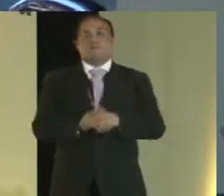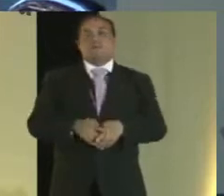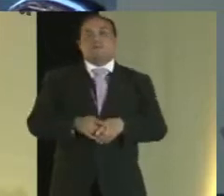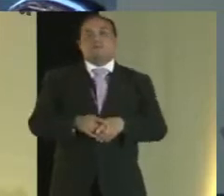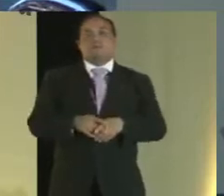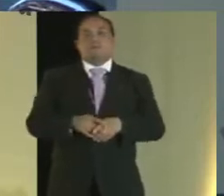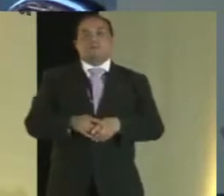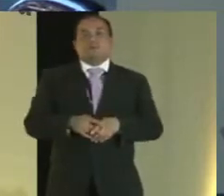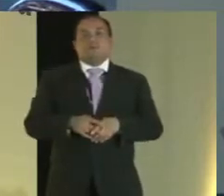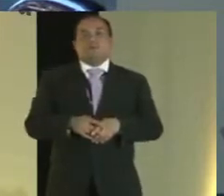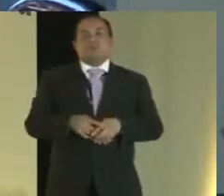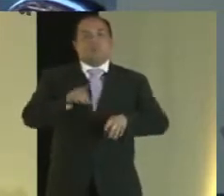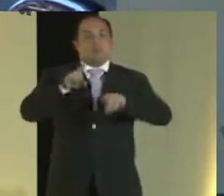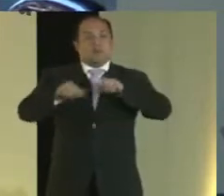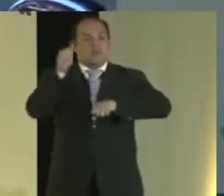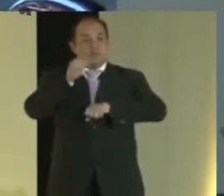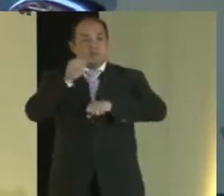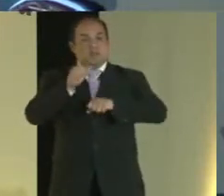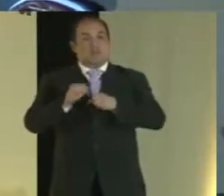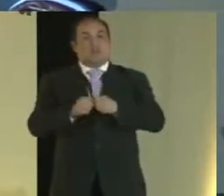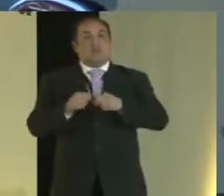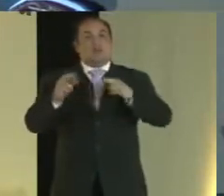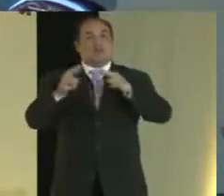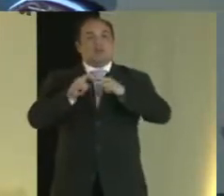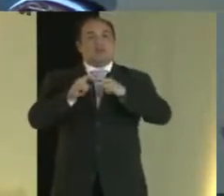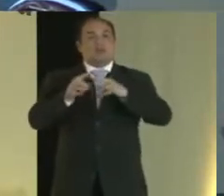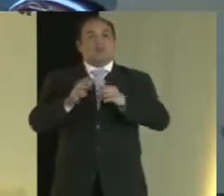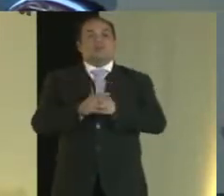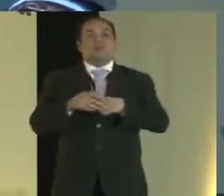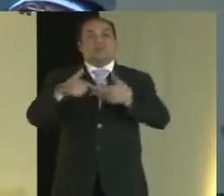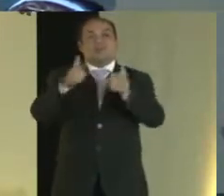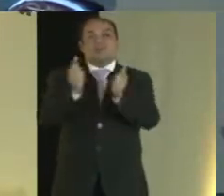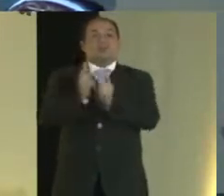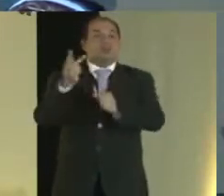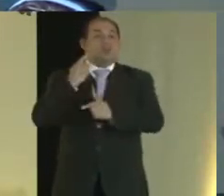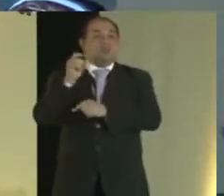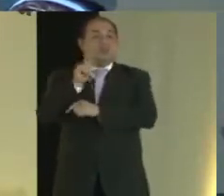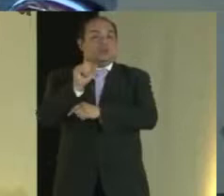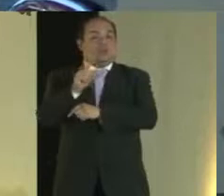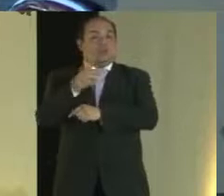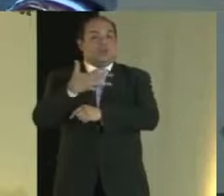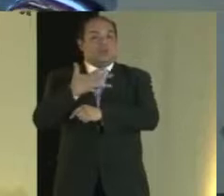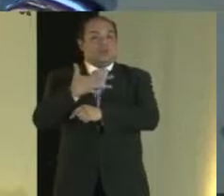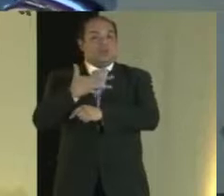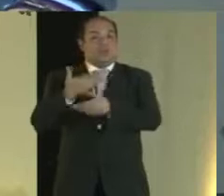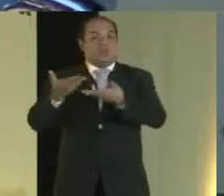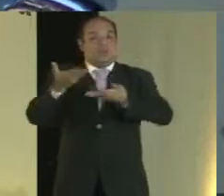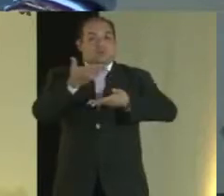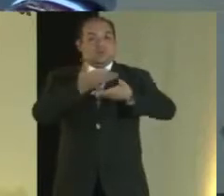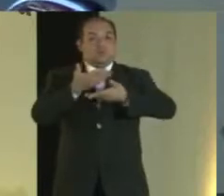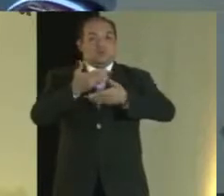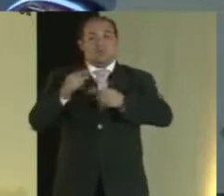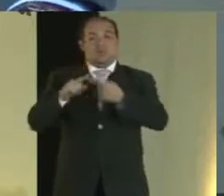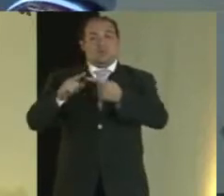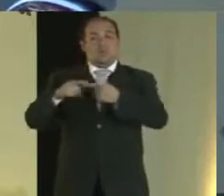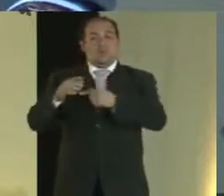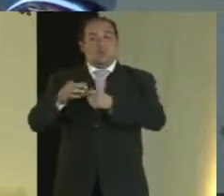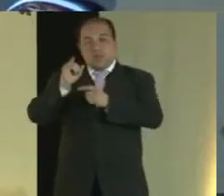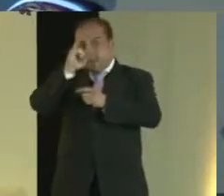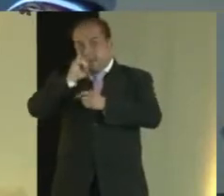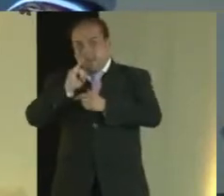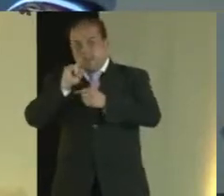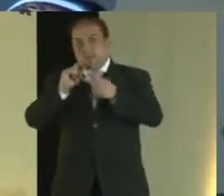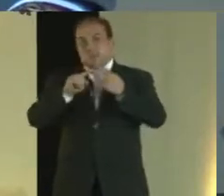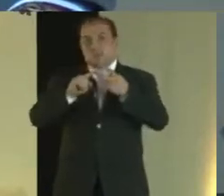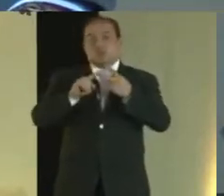Depende siempre de la correlación de fuerzas políticas y de la que existe entre patrones y trabajadores organizados.